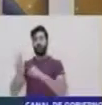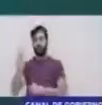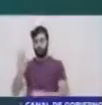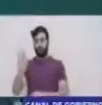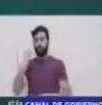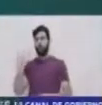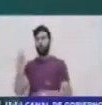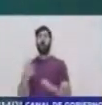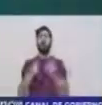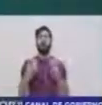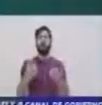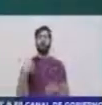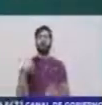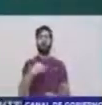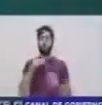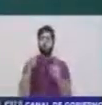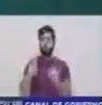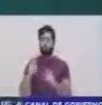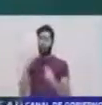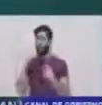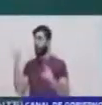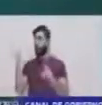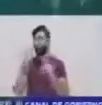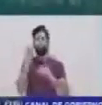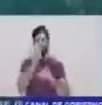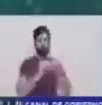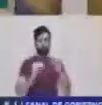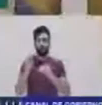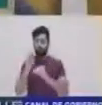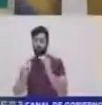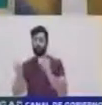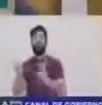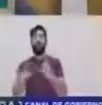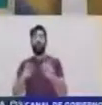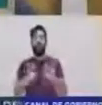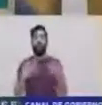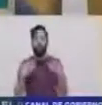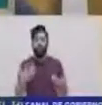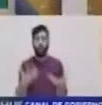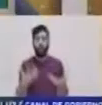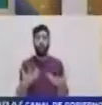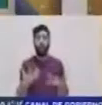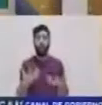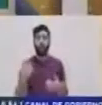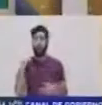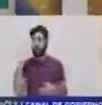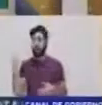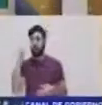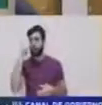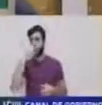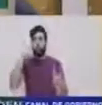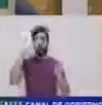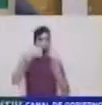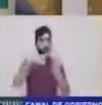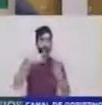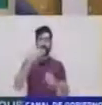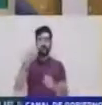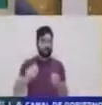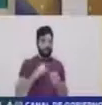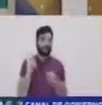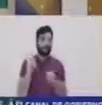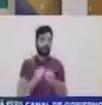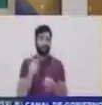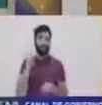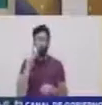2. Bueno, entonces, viendo que tenemos aquí un radical de un número que no tiene raíz exacta, pues entonces lo